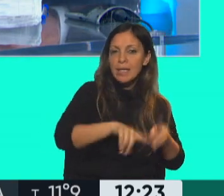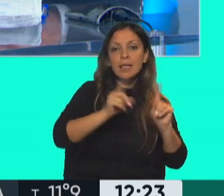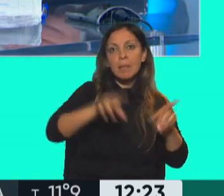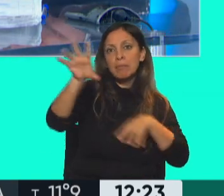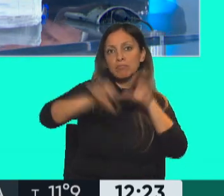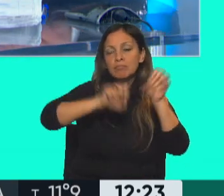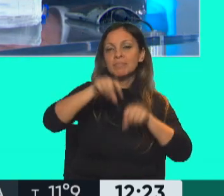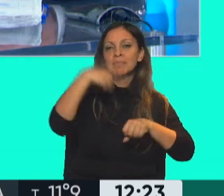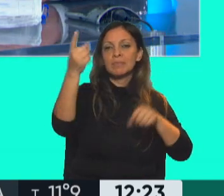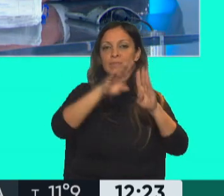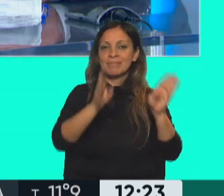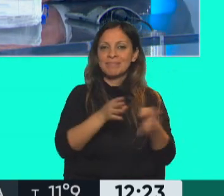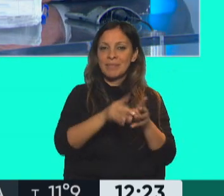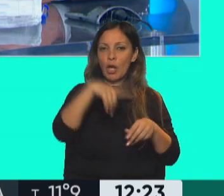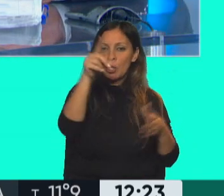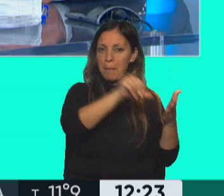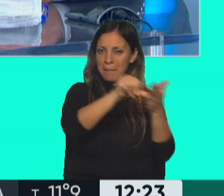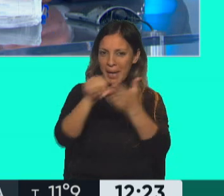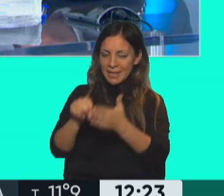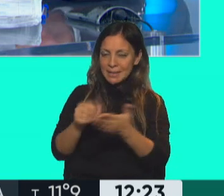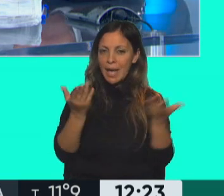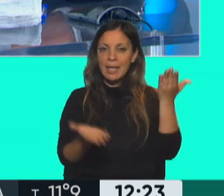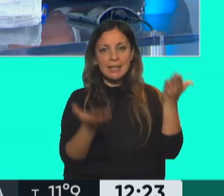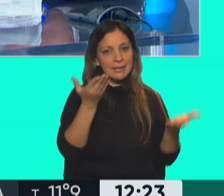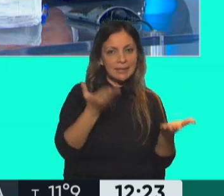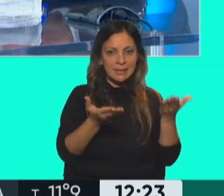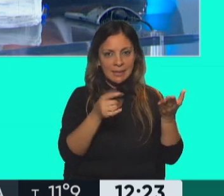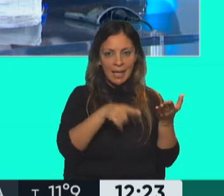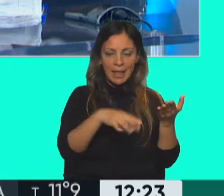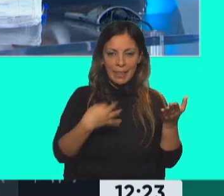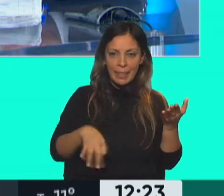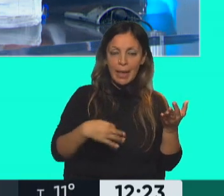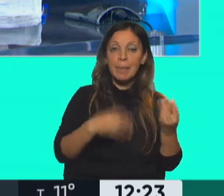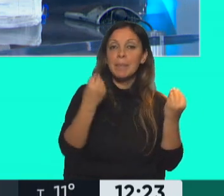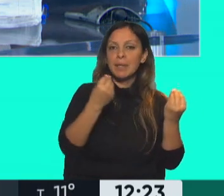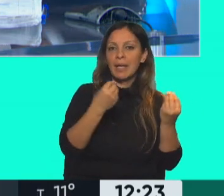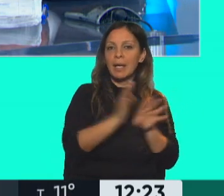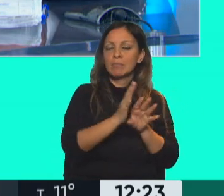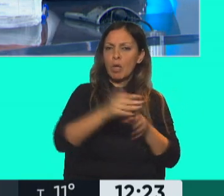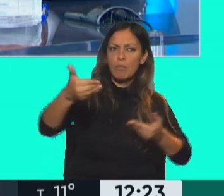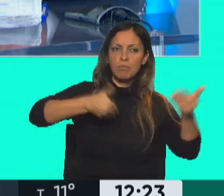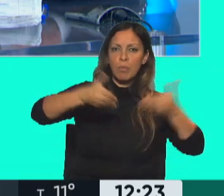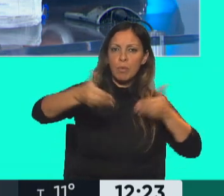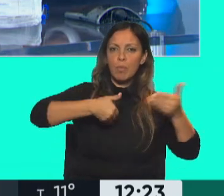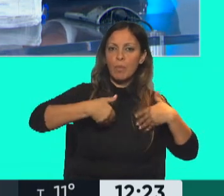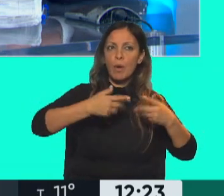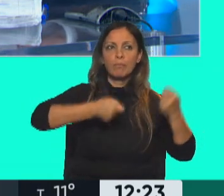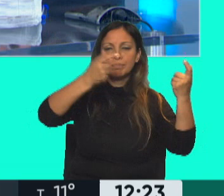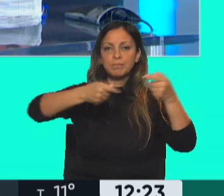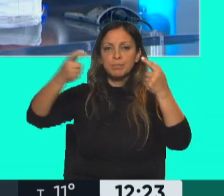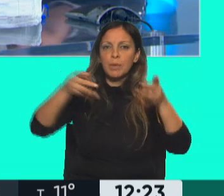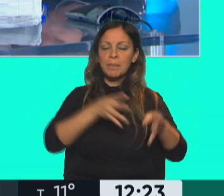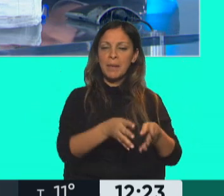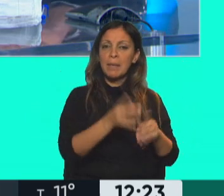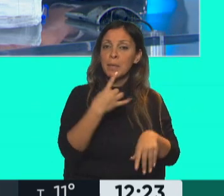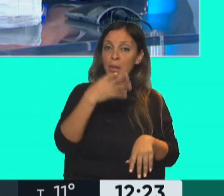afectar el tema de las cifras de balanza comercial por la extrema o fuerte demanda de importación. Pero en general